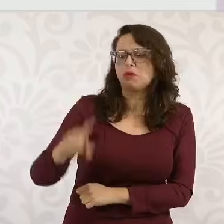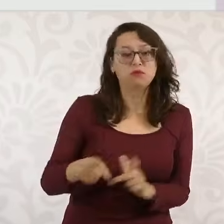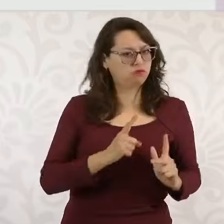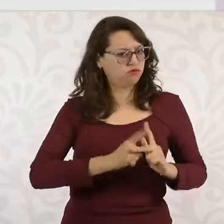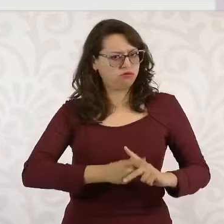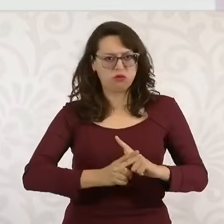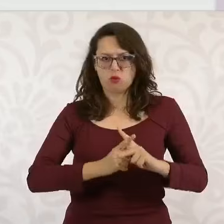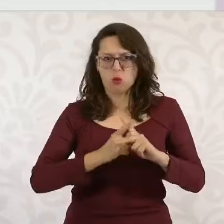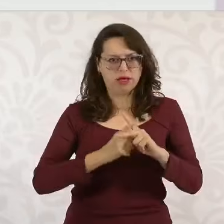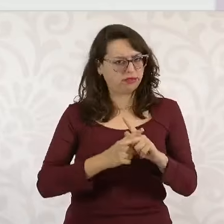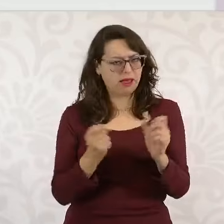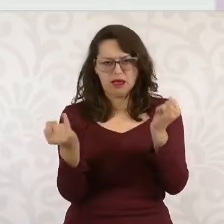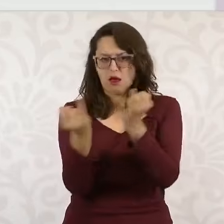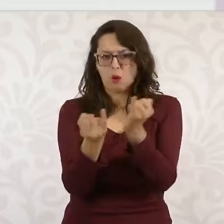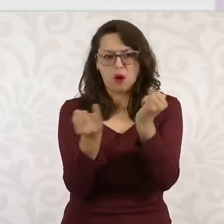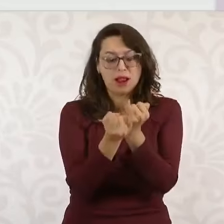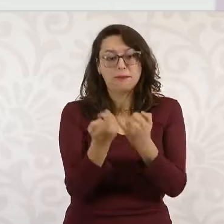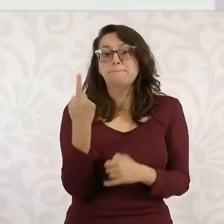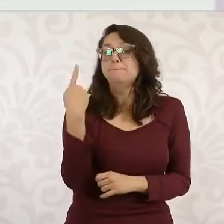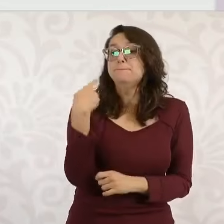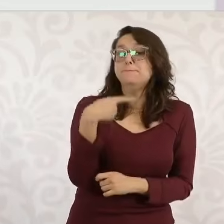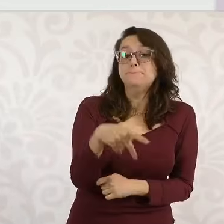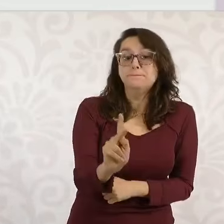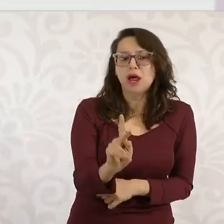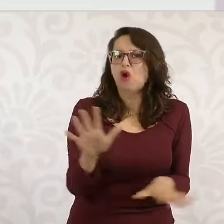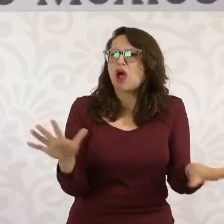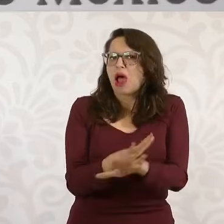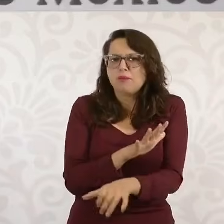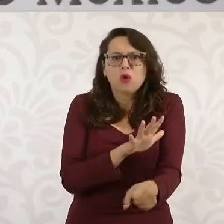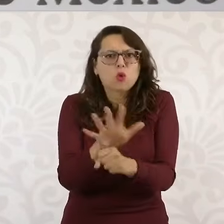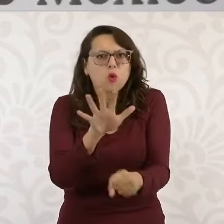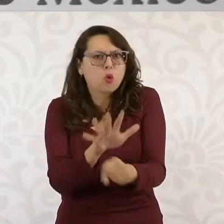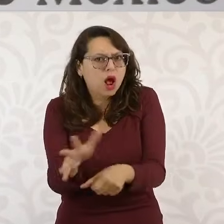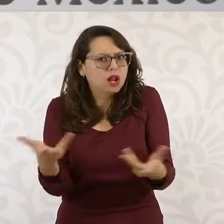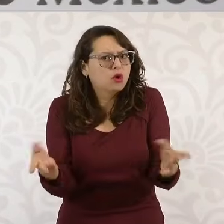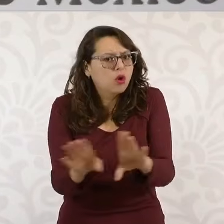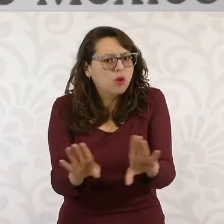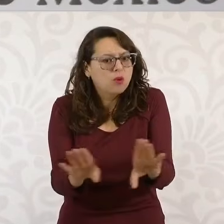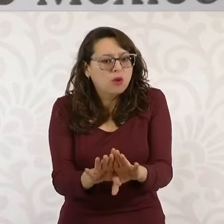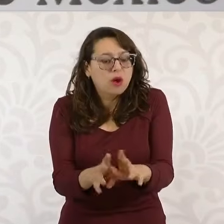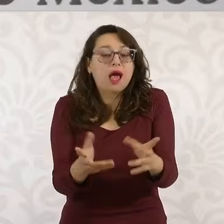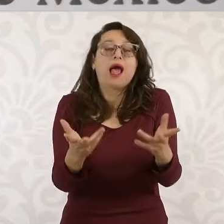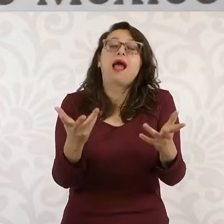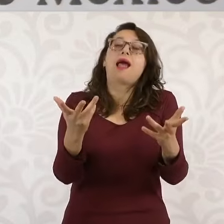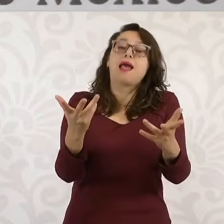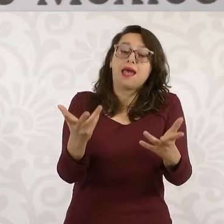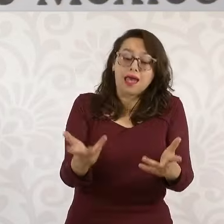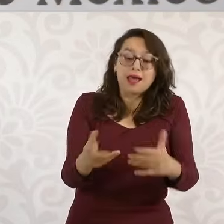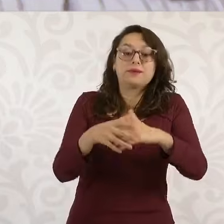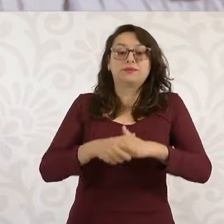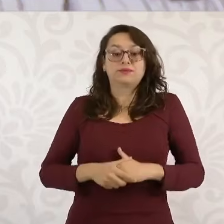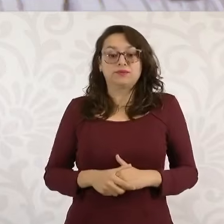Pero entonces, ¿cómo van a estar representados lo que corresponde a la proporción de cada partido? Bueno,